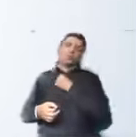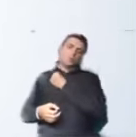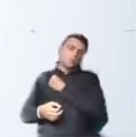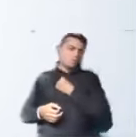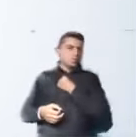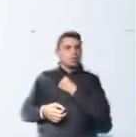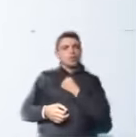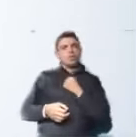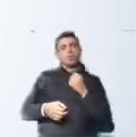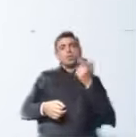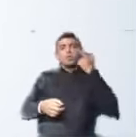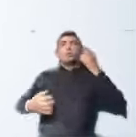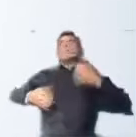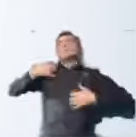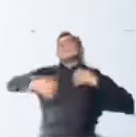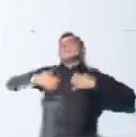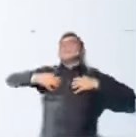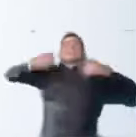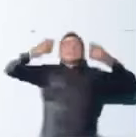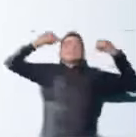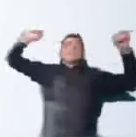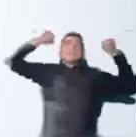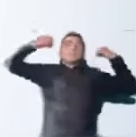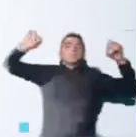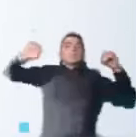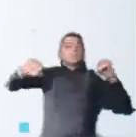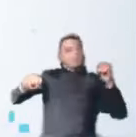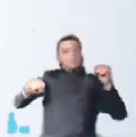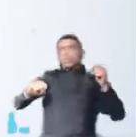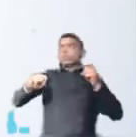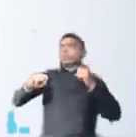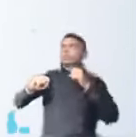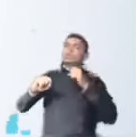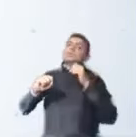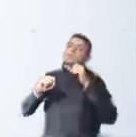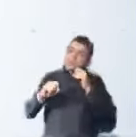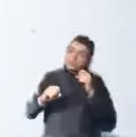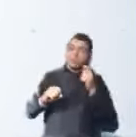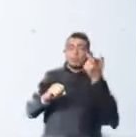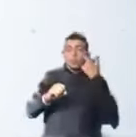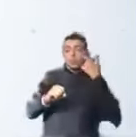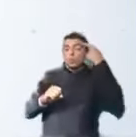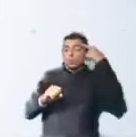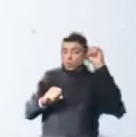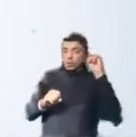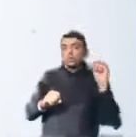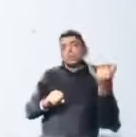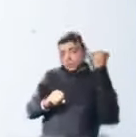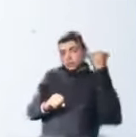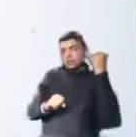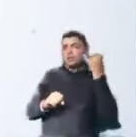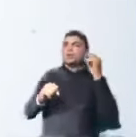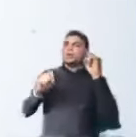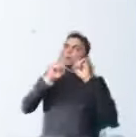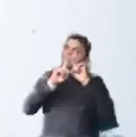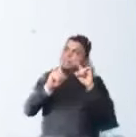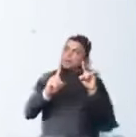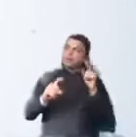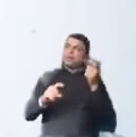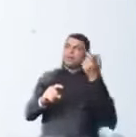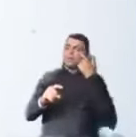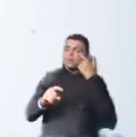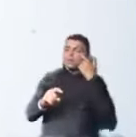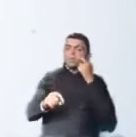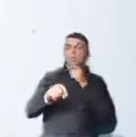es algo como lo pintan, sí es algo para preocuparse, pero tiene una letalidad, como les decía, entre el 1 al